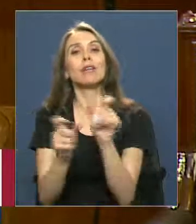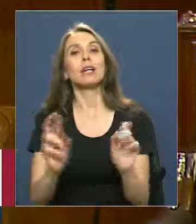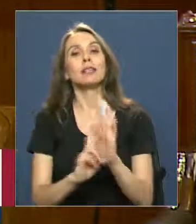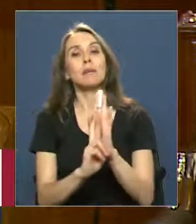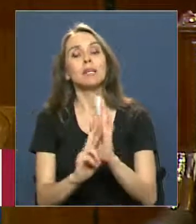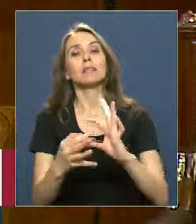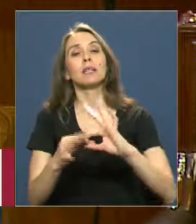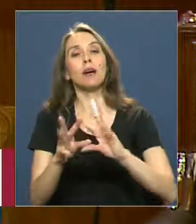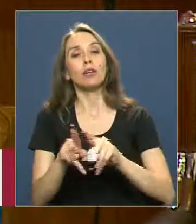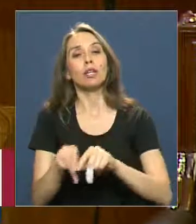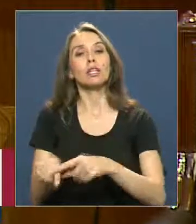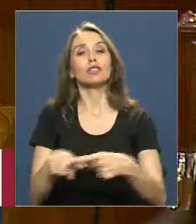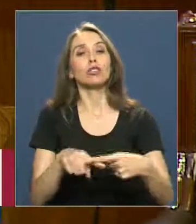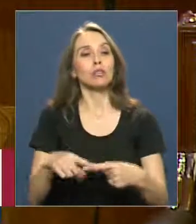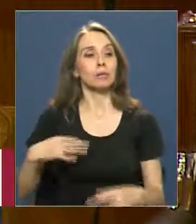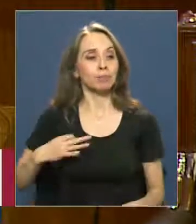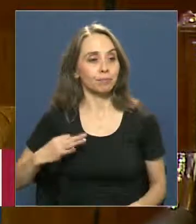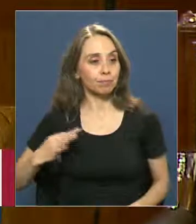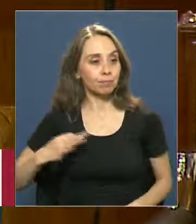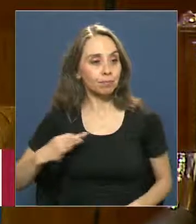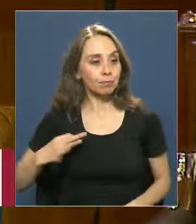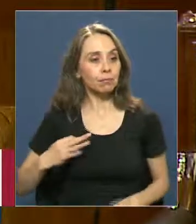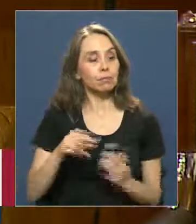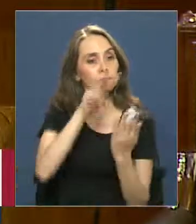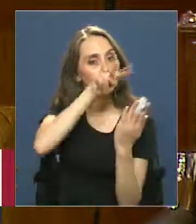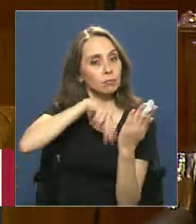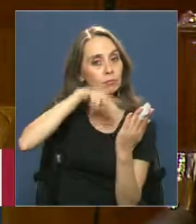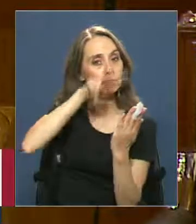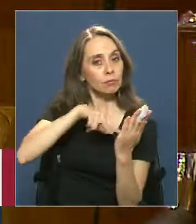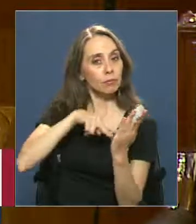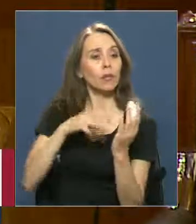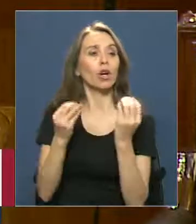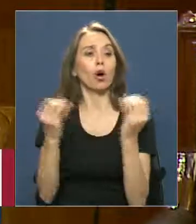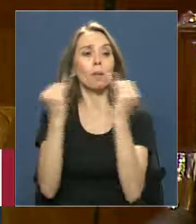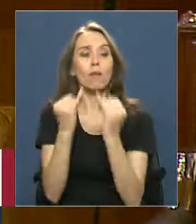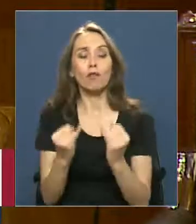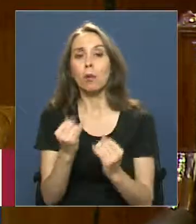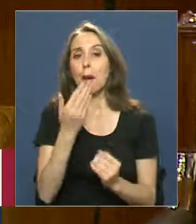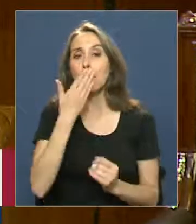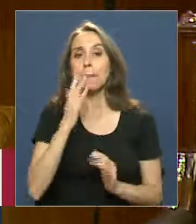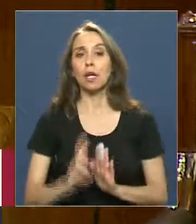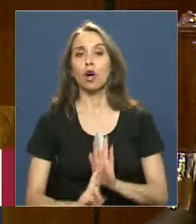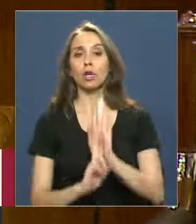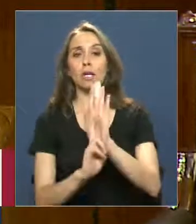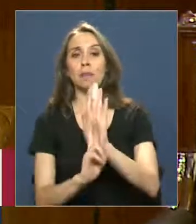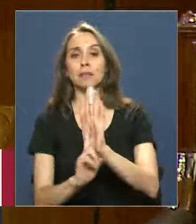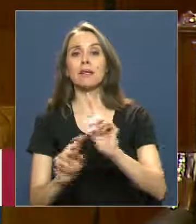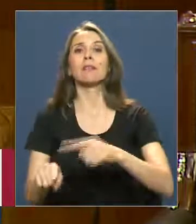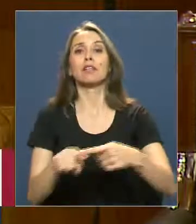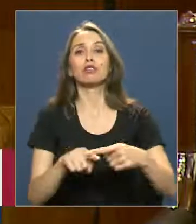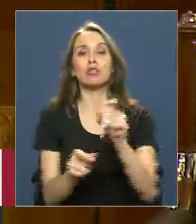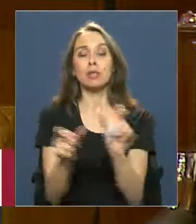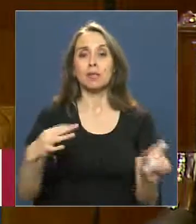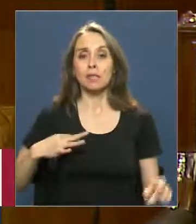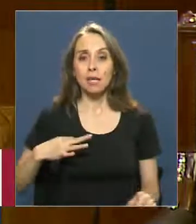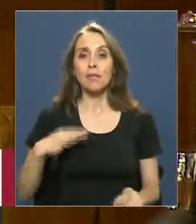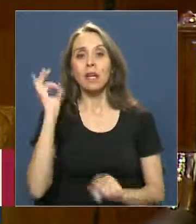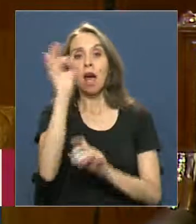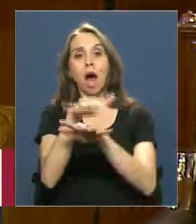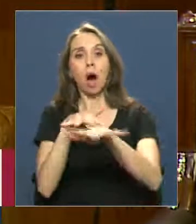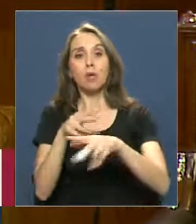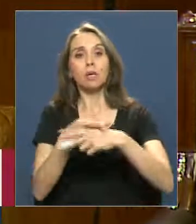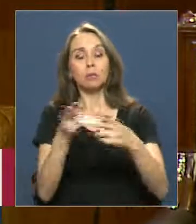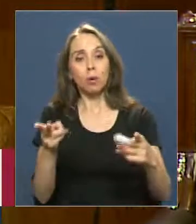de las organizaciones de la sociedad civil. Se examinó en especial la forma de mejorar la representación de la sociedad civil en audiencias